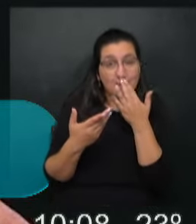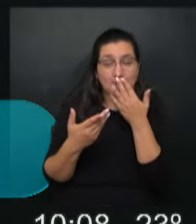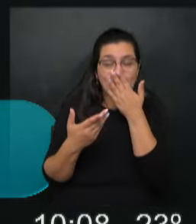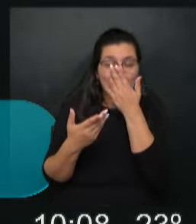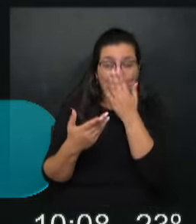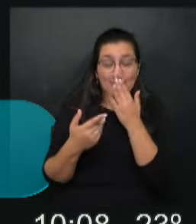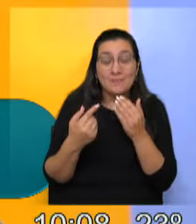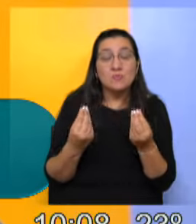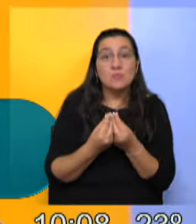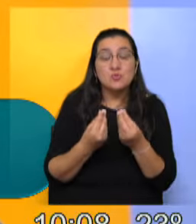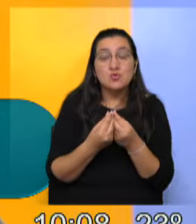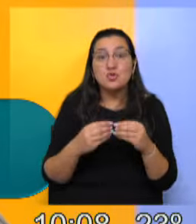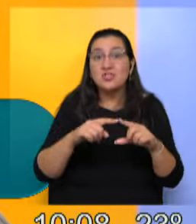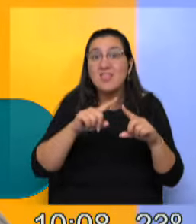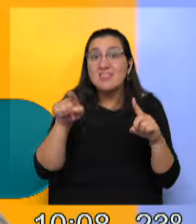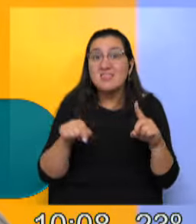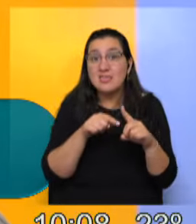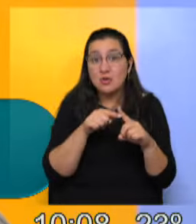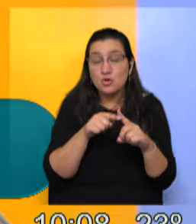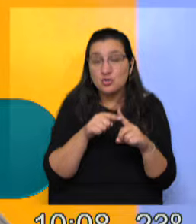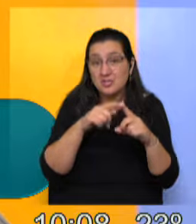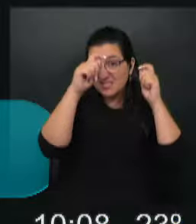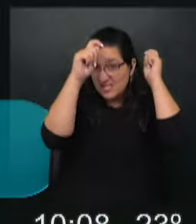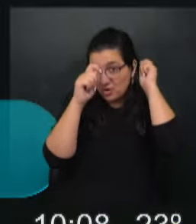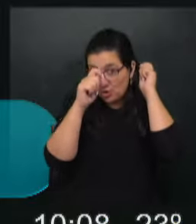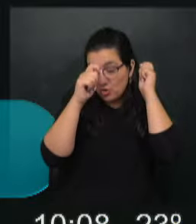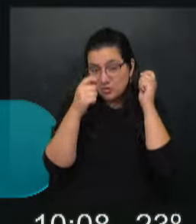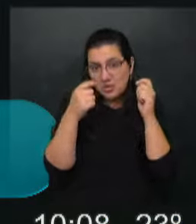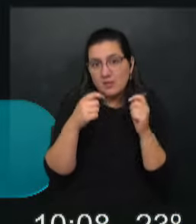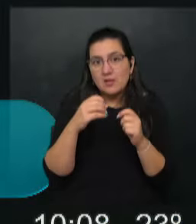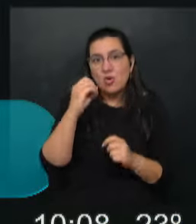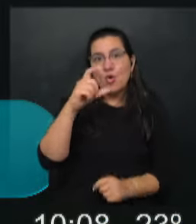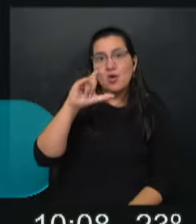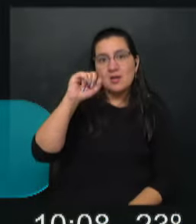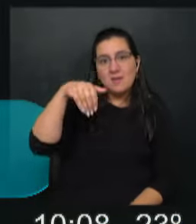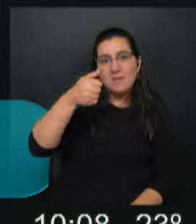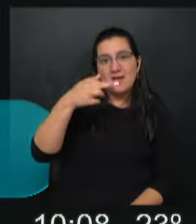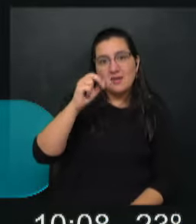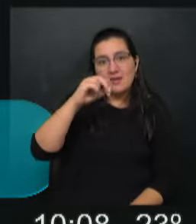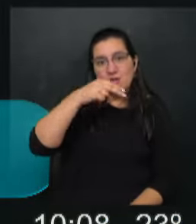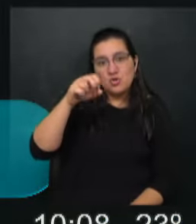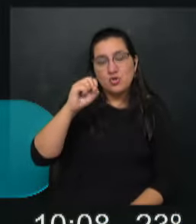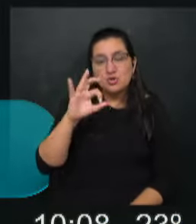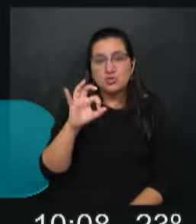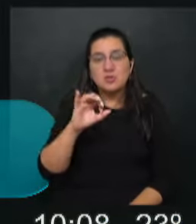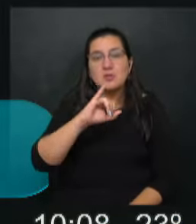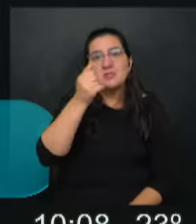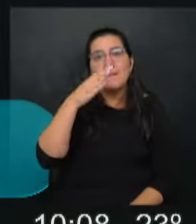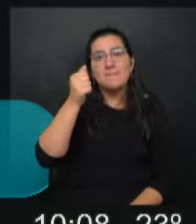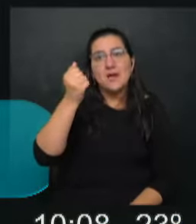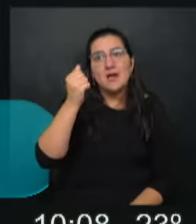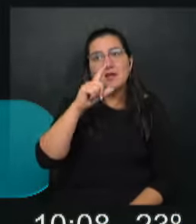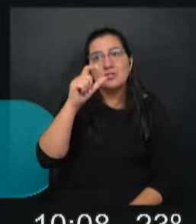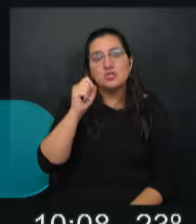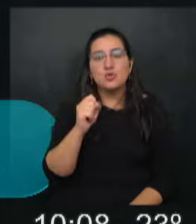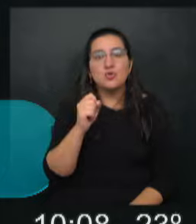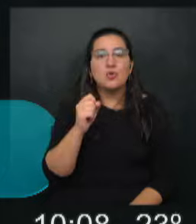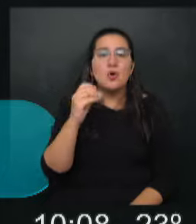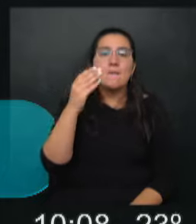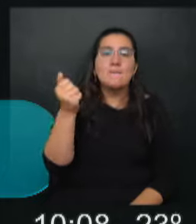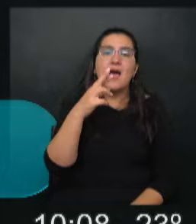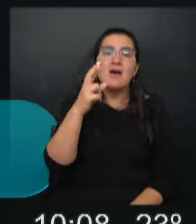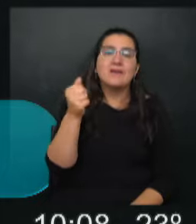eliminar. Sí, lo que hablás. Los discos de Viglietti, de Zita Rosa, de Los Olimareños, de Aníbal Sampaio, de Atahualpa, de Violeta